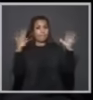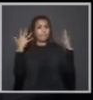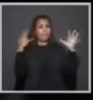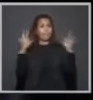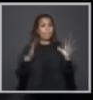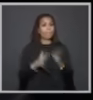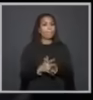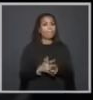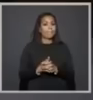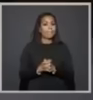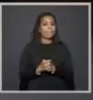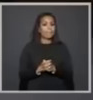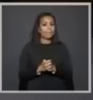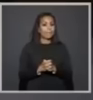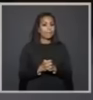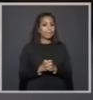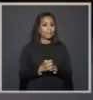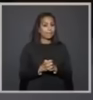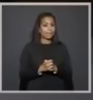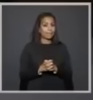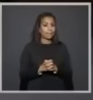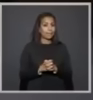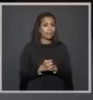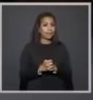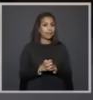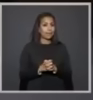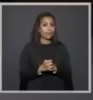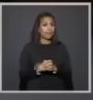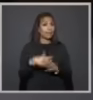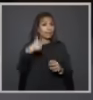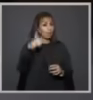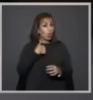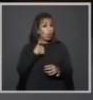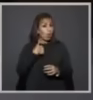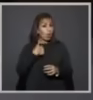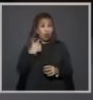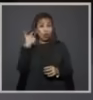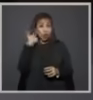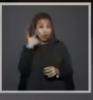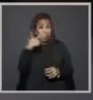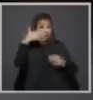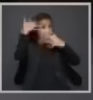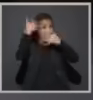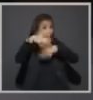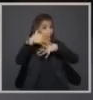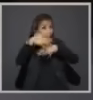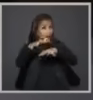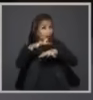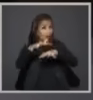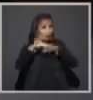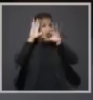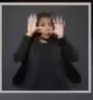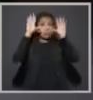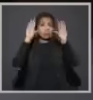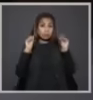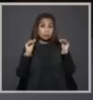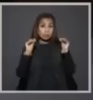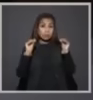Y ya nada más termino. Claro, y si no hubiésemos actuado así, sí, si hubiese desbordado el movimiento,